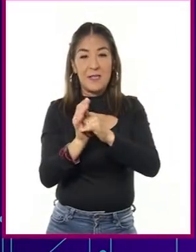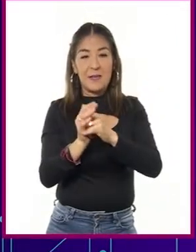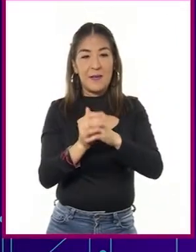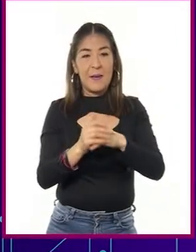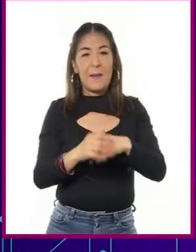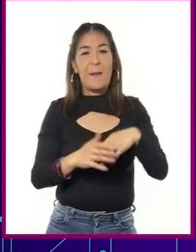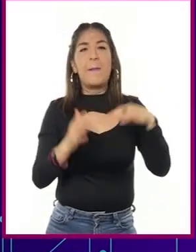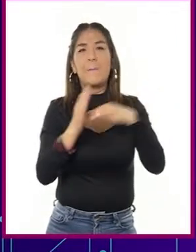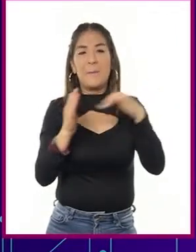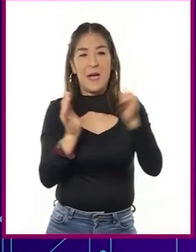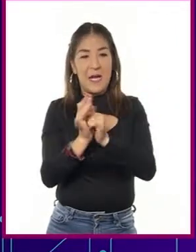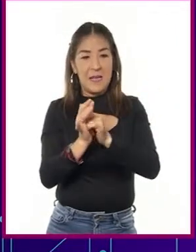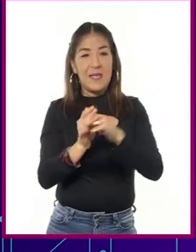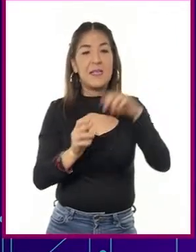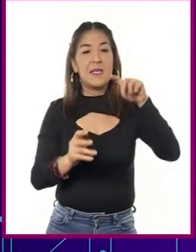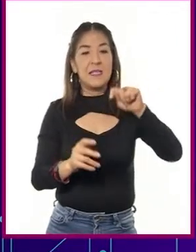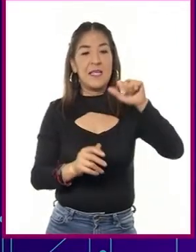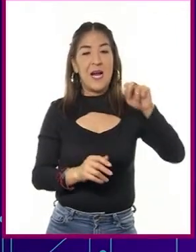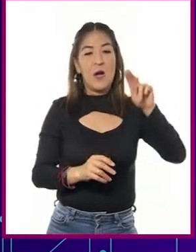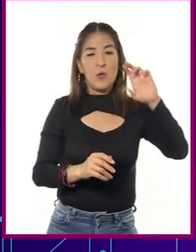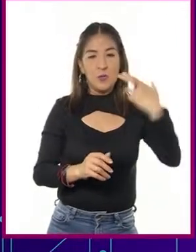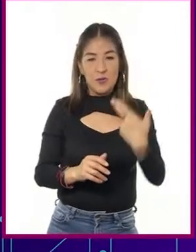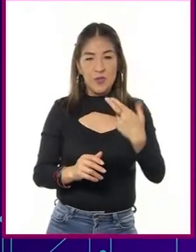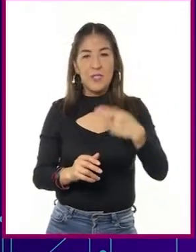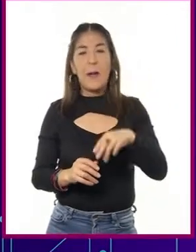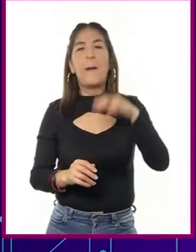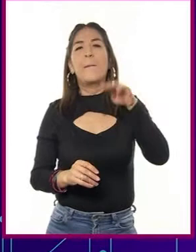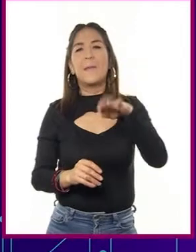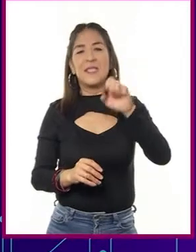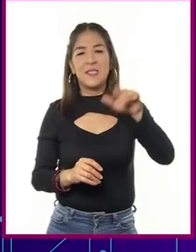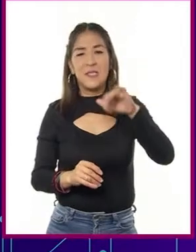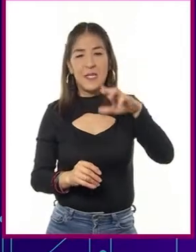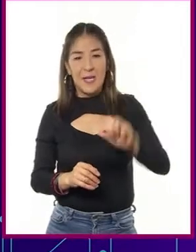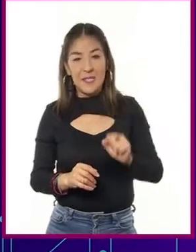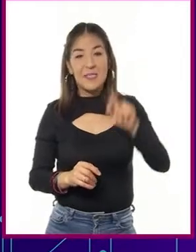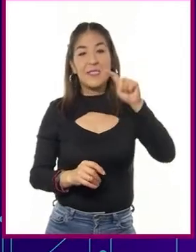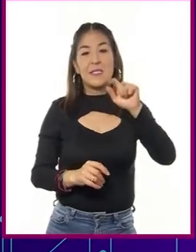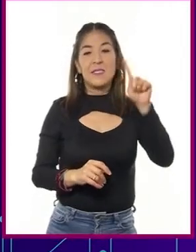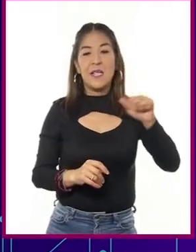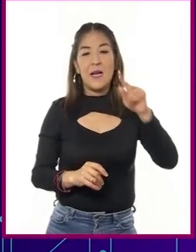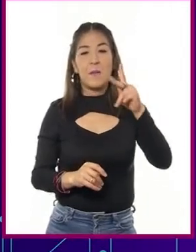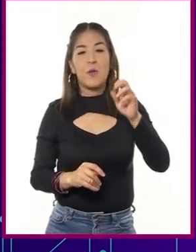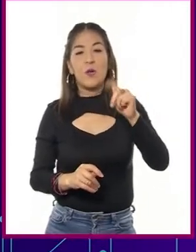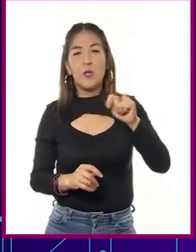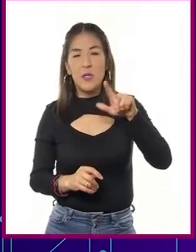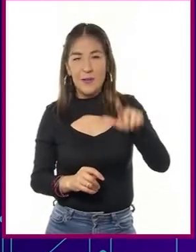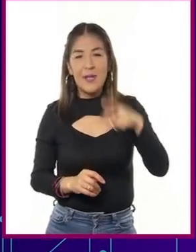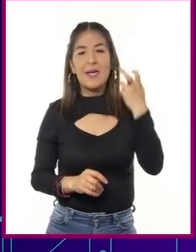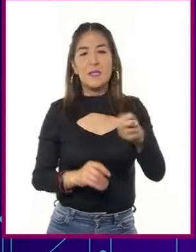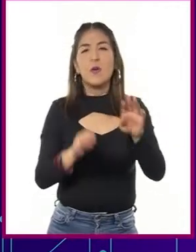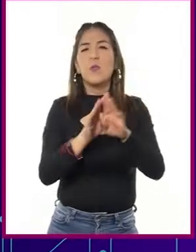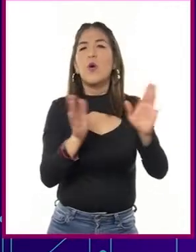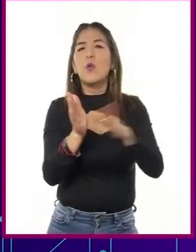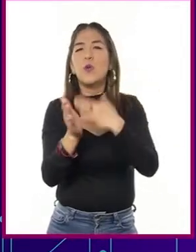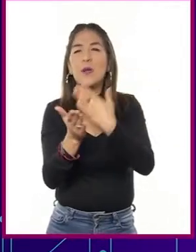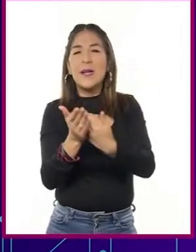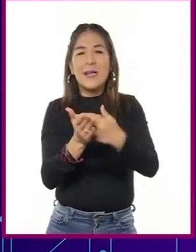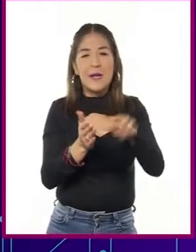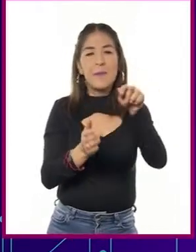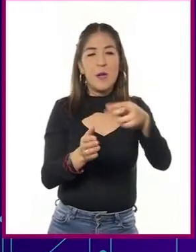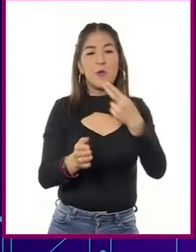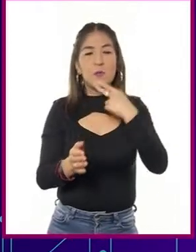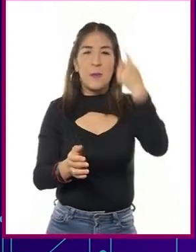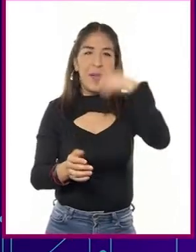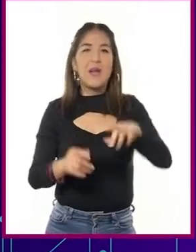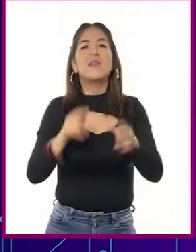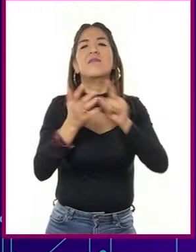taush. Tiene una cáscara verde y la pulpa negra. Con consistencia cremosa, se usa como un antiséptico